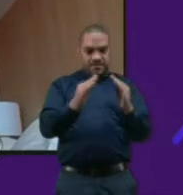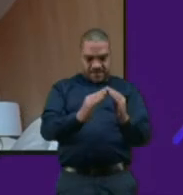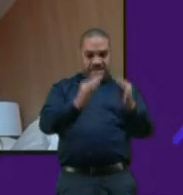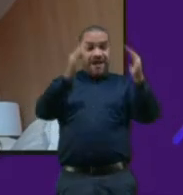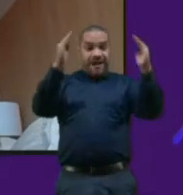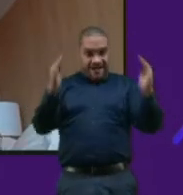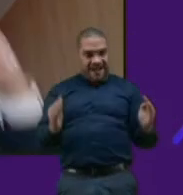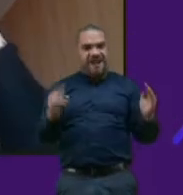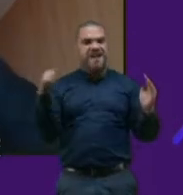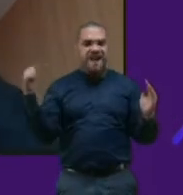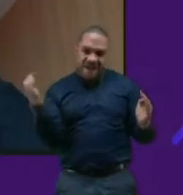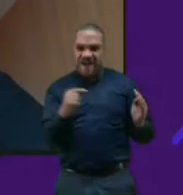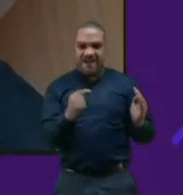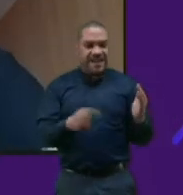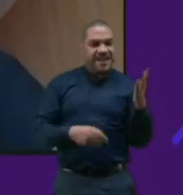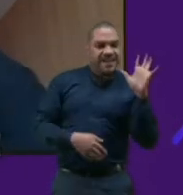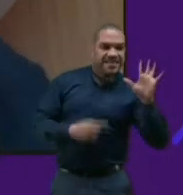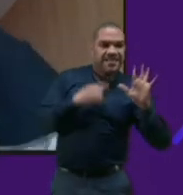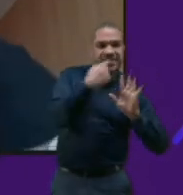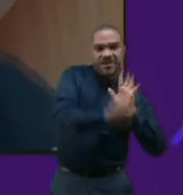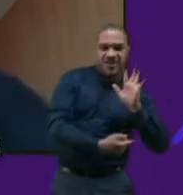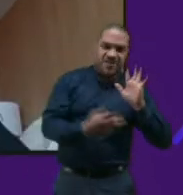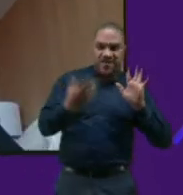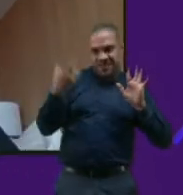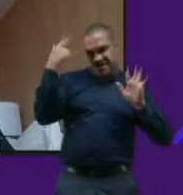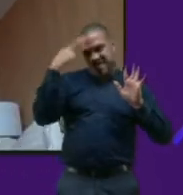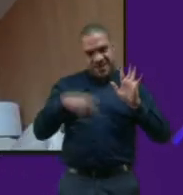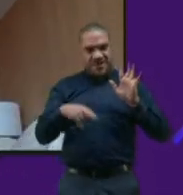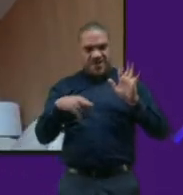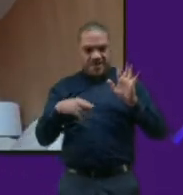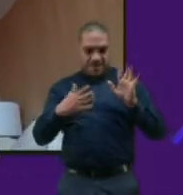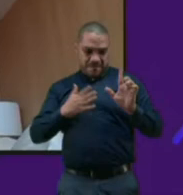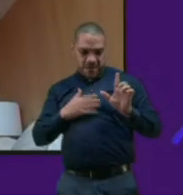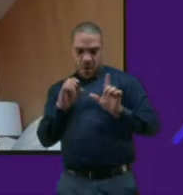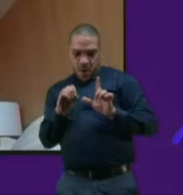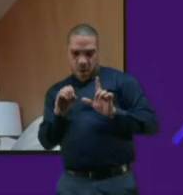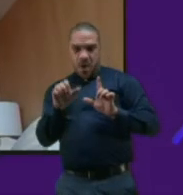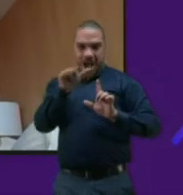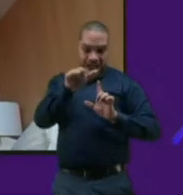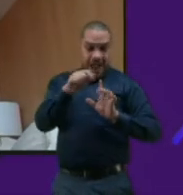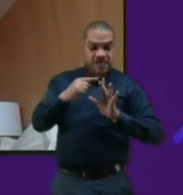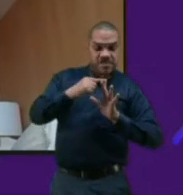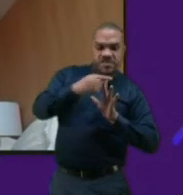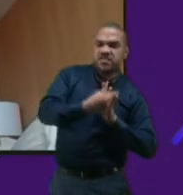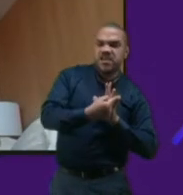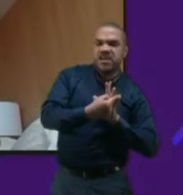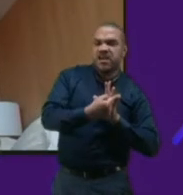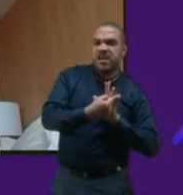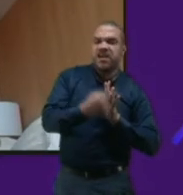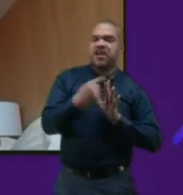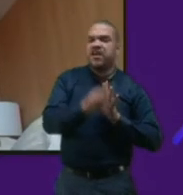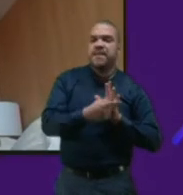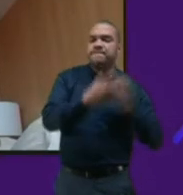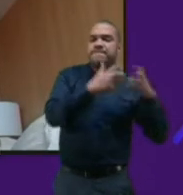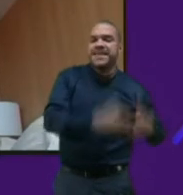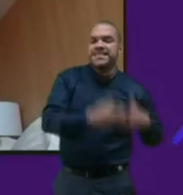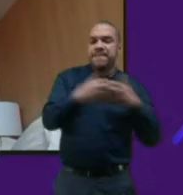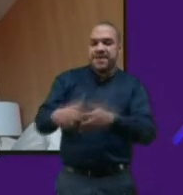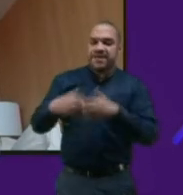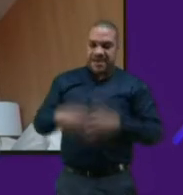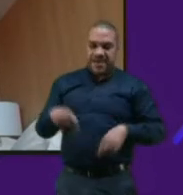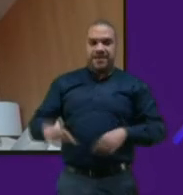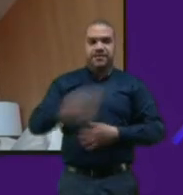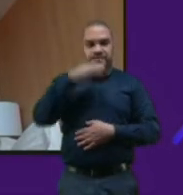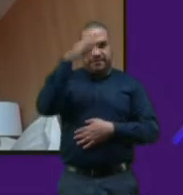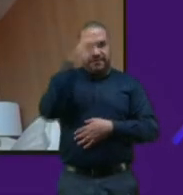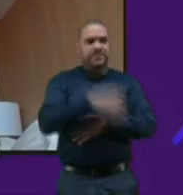una niña y las 2 empresas que hemos comenzado aquí en Medellín. Qué envidia, Rodrigo, qué rico ese clima en el